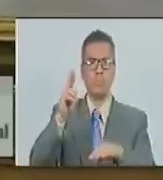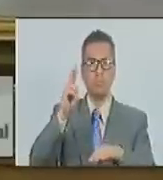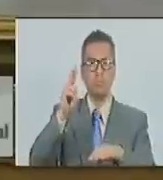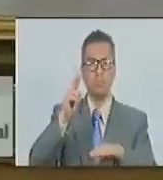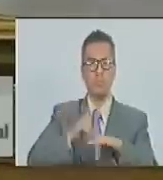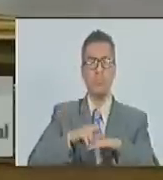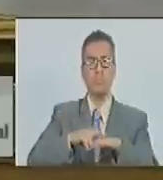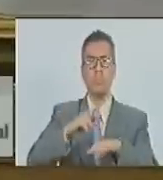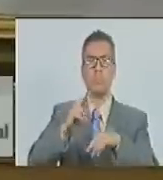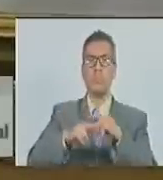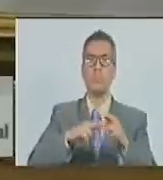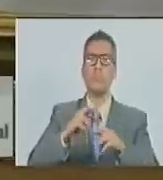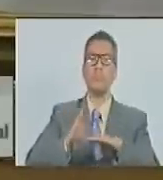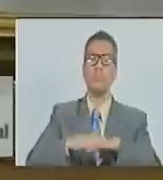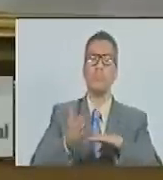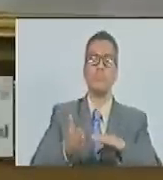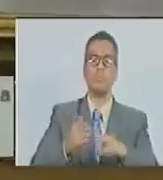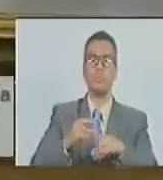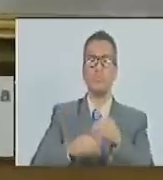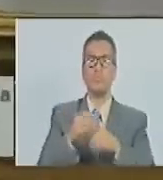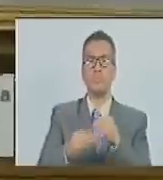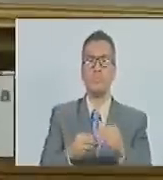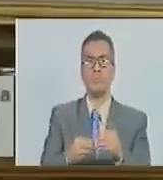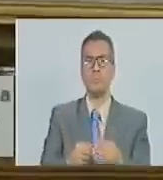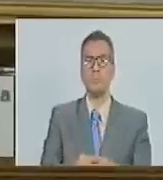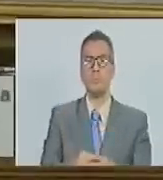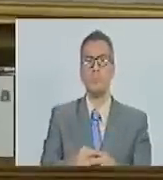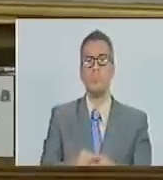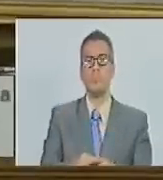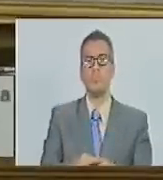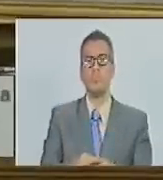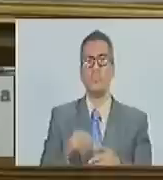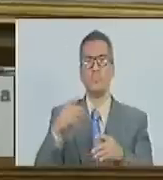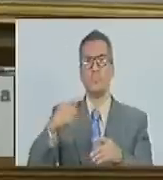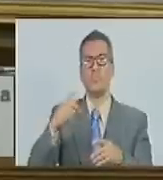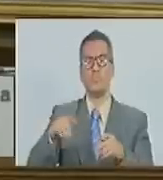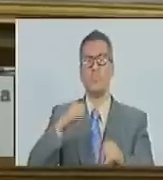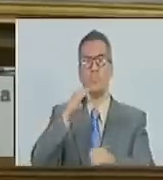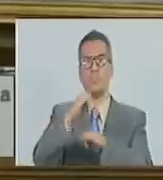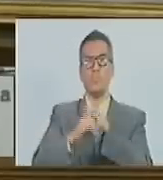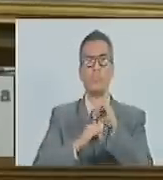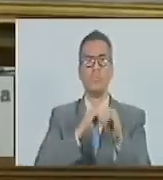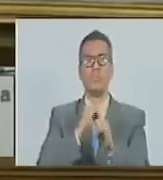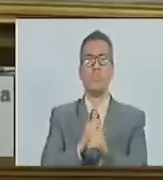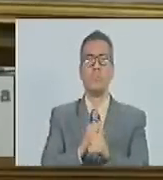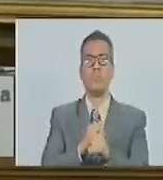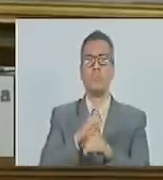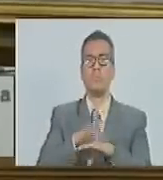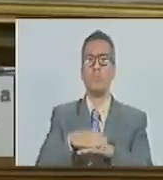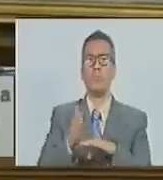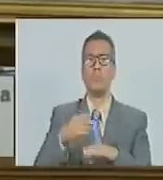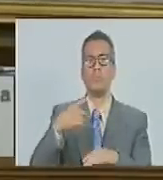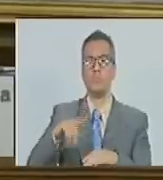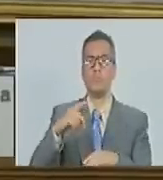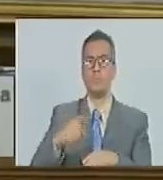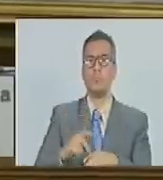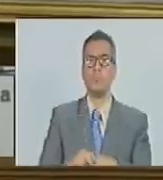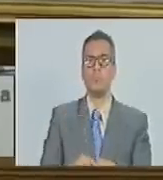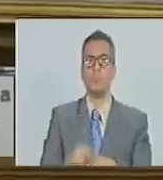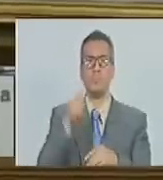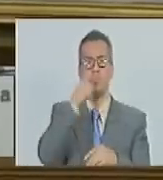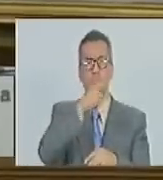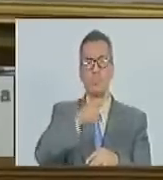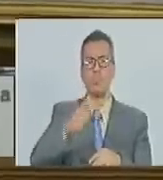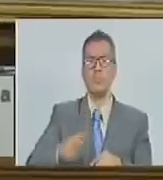las cuales se había violentado de manera flagrante el derecho internacional y sobre todo los derechos de los